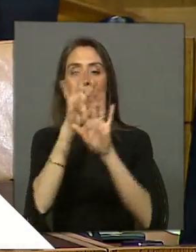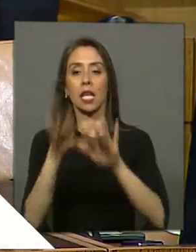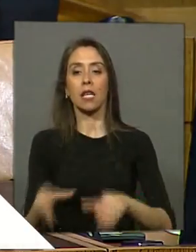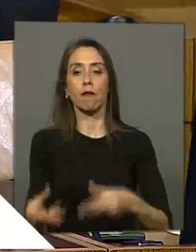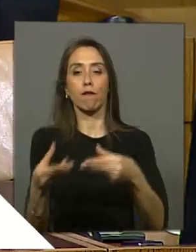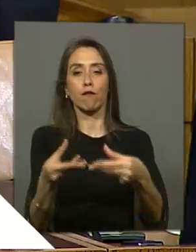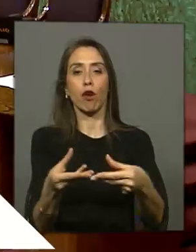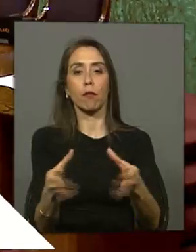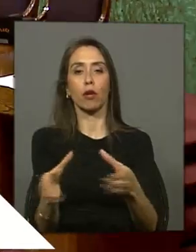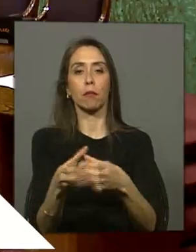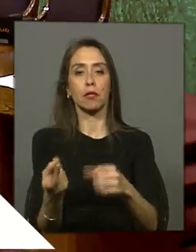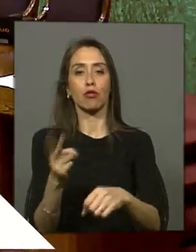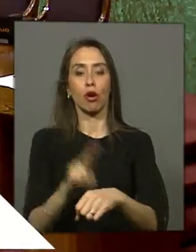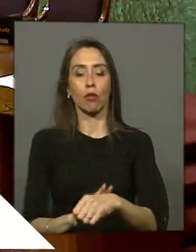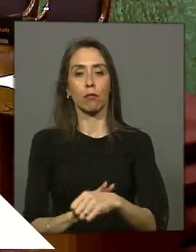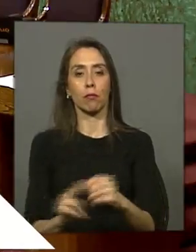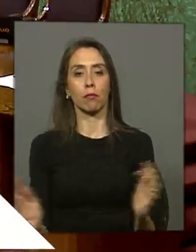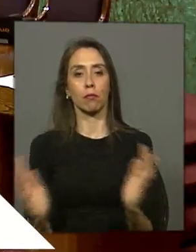mixta